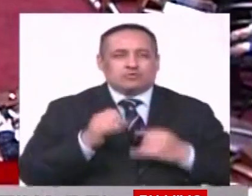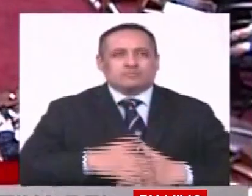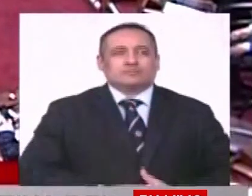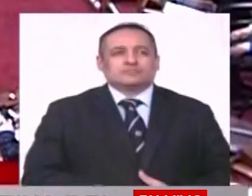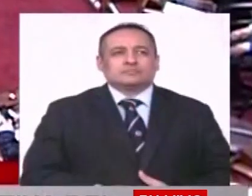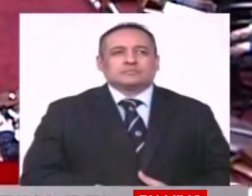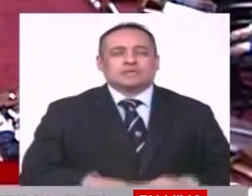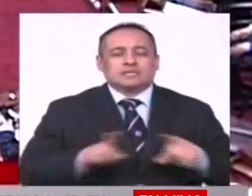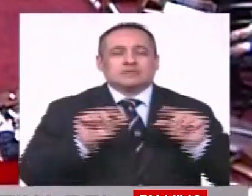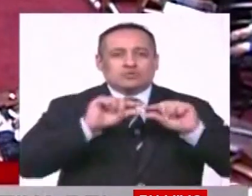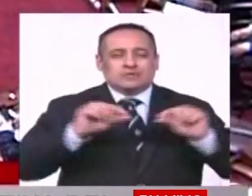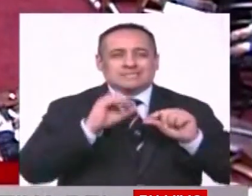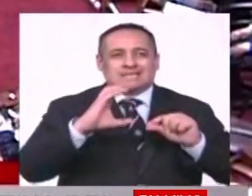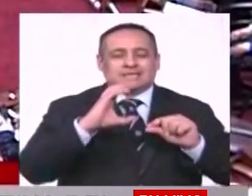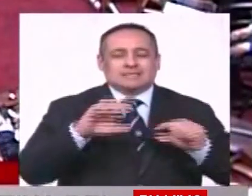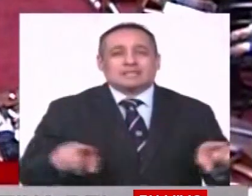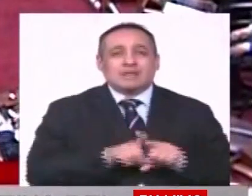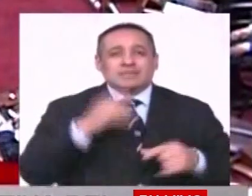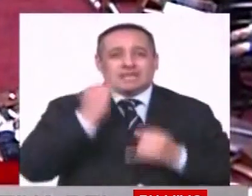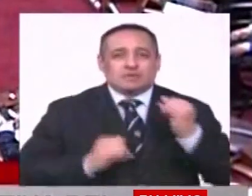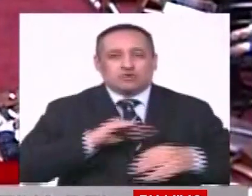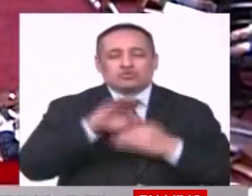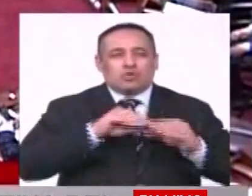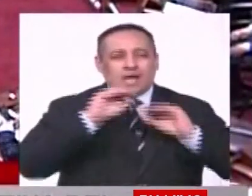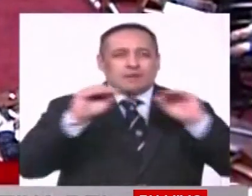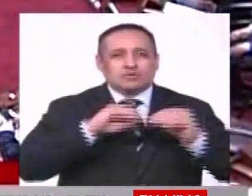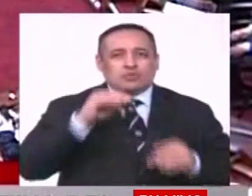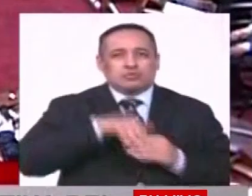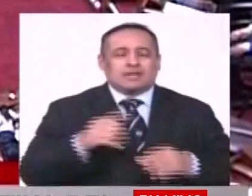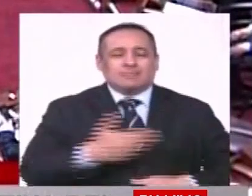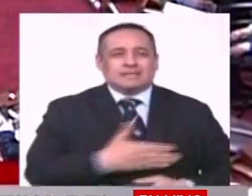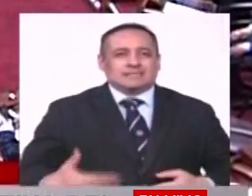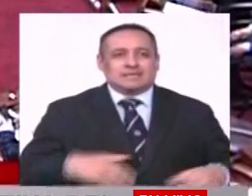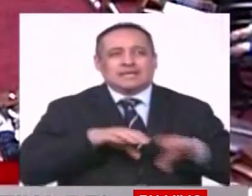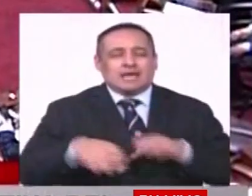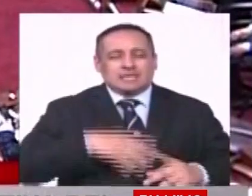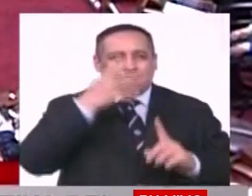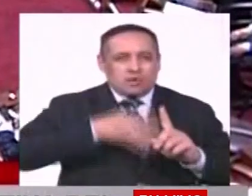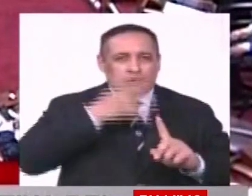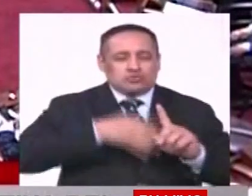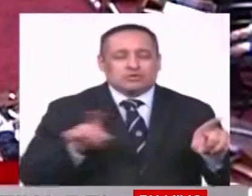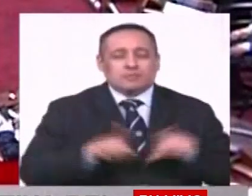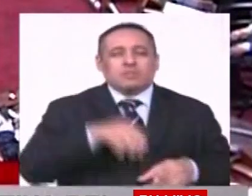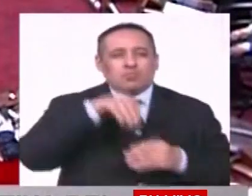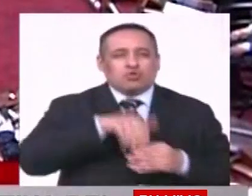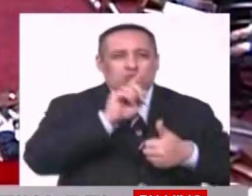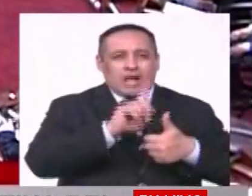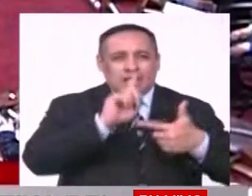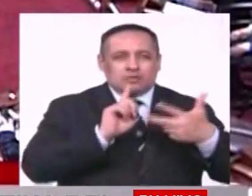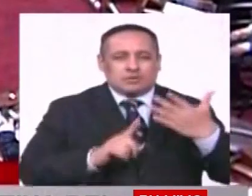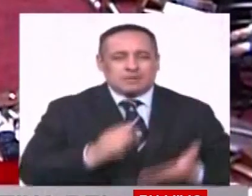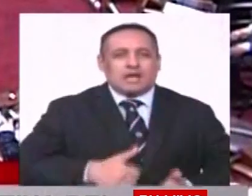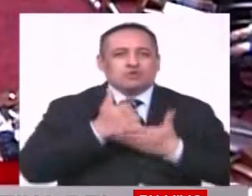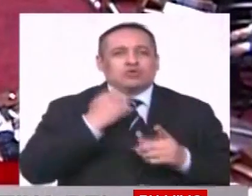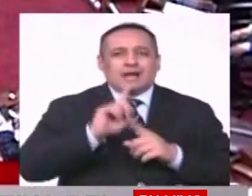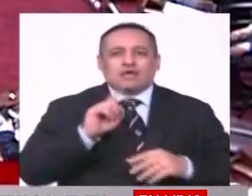alfabético. Inciso C. Terminado el llamado a votar, el presidente realiza el escrutinio, voto por voto, ayudado por